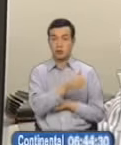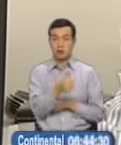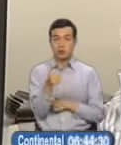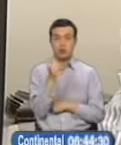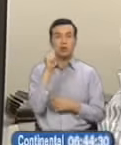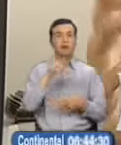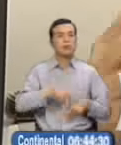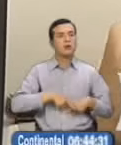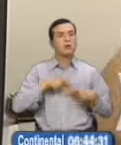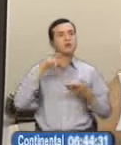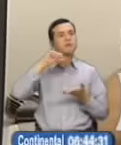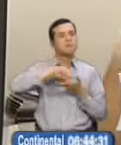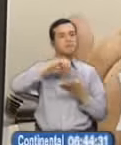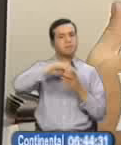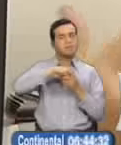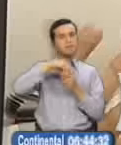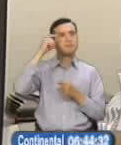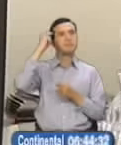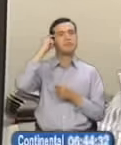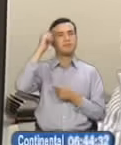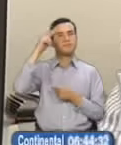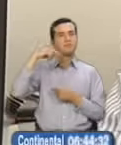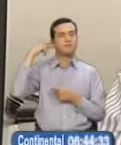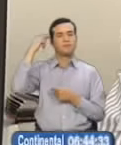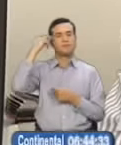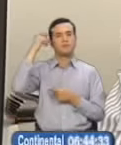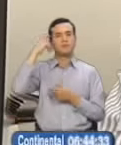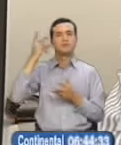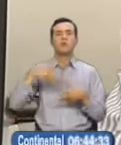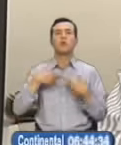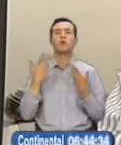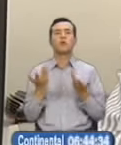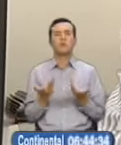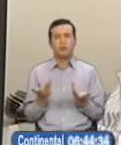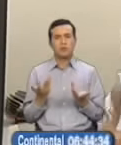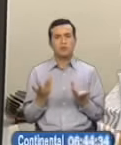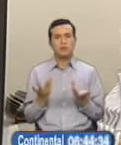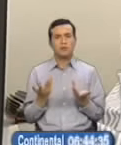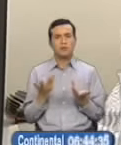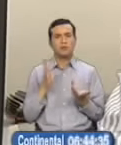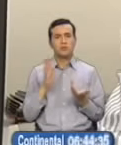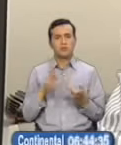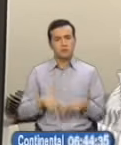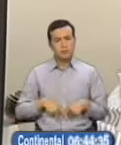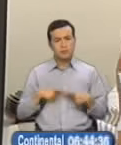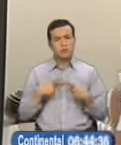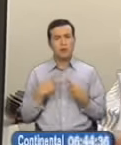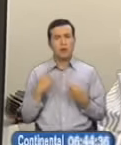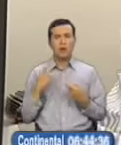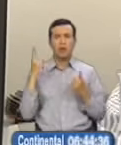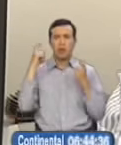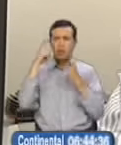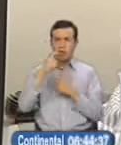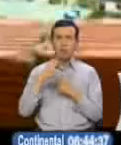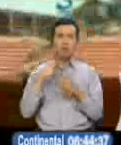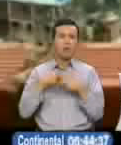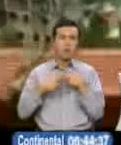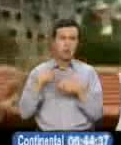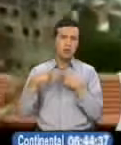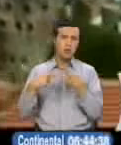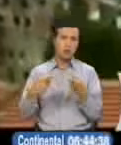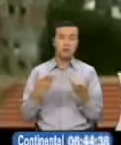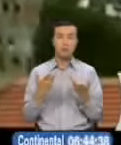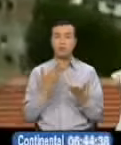en ciudades, lo cual obliga a pensar, a reflexionar cómo vamos a hacer para que esa vida no sea una tortura diaria. Con